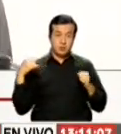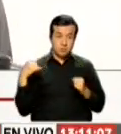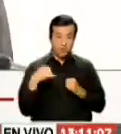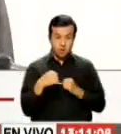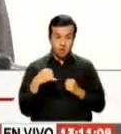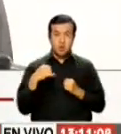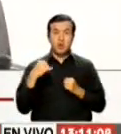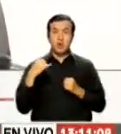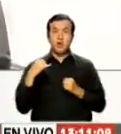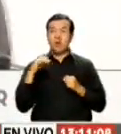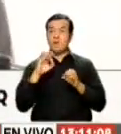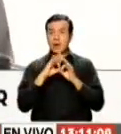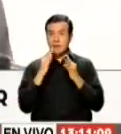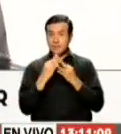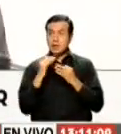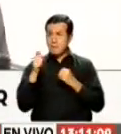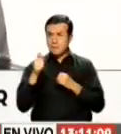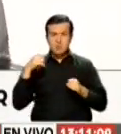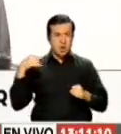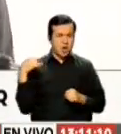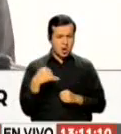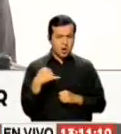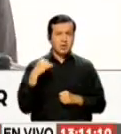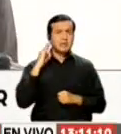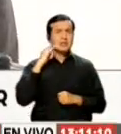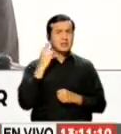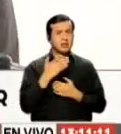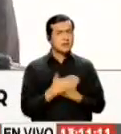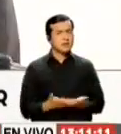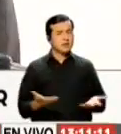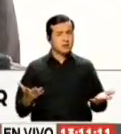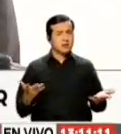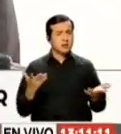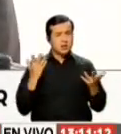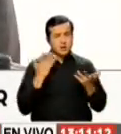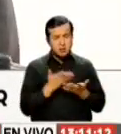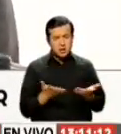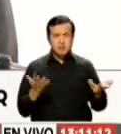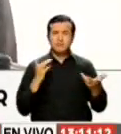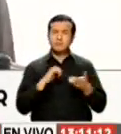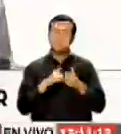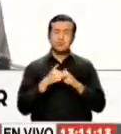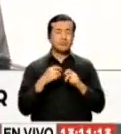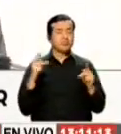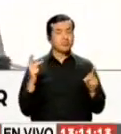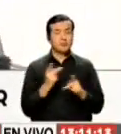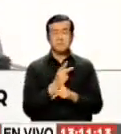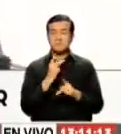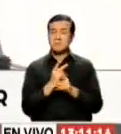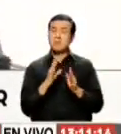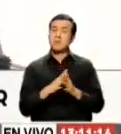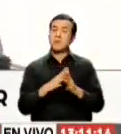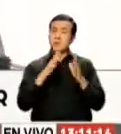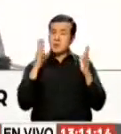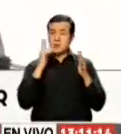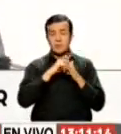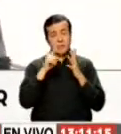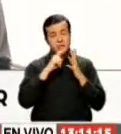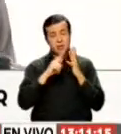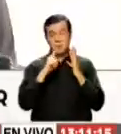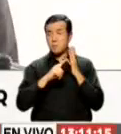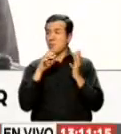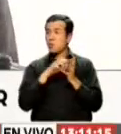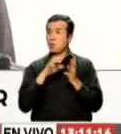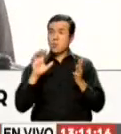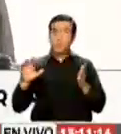o incesto en niñas. Esta situación también ha venido con reportes constantes en las diferentes